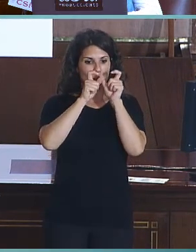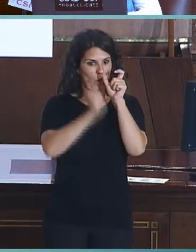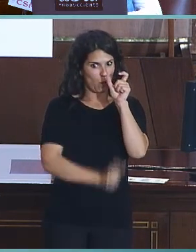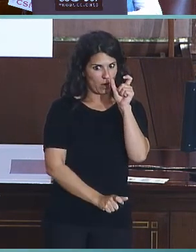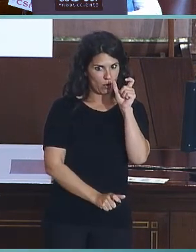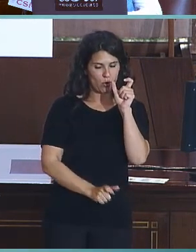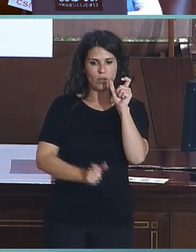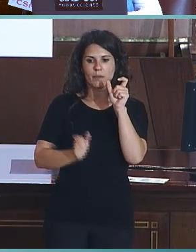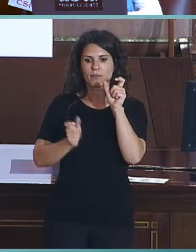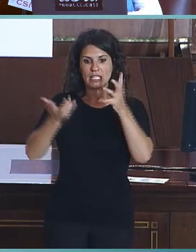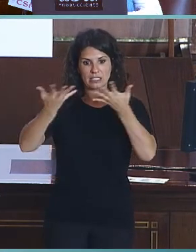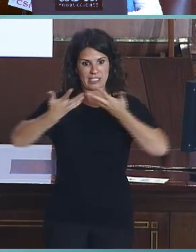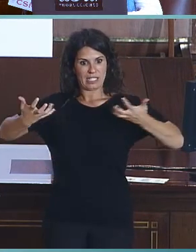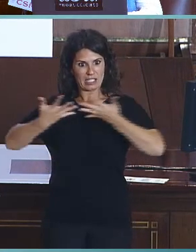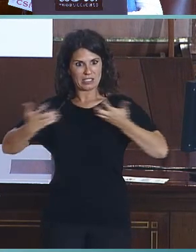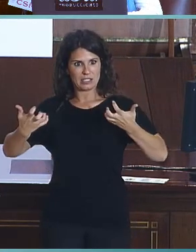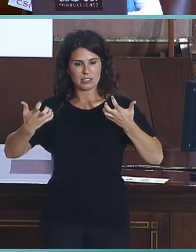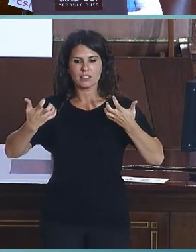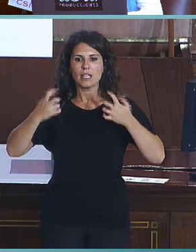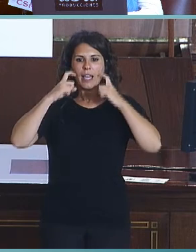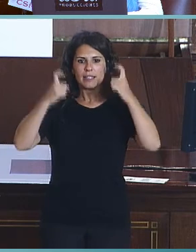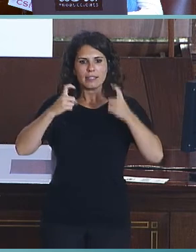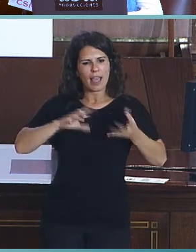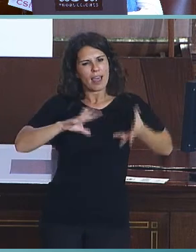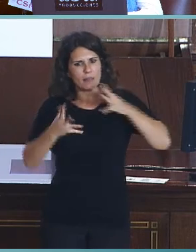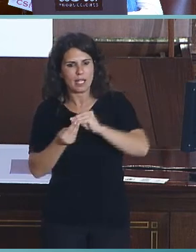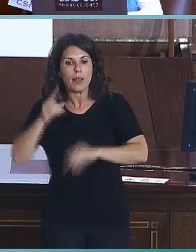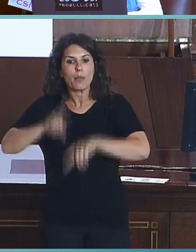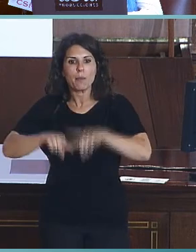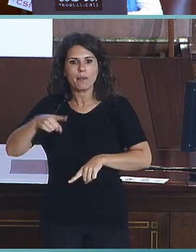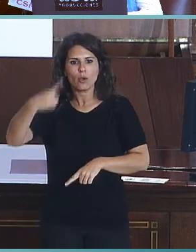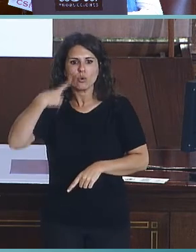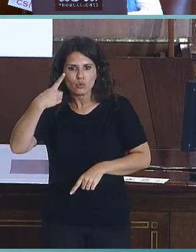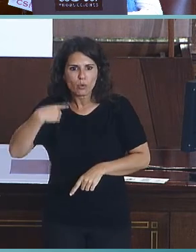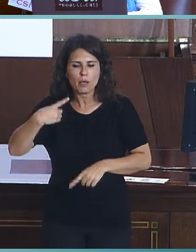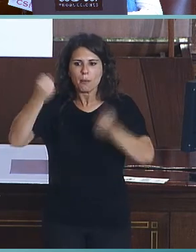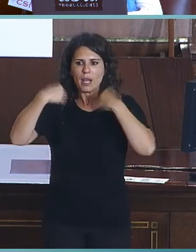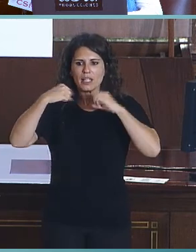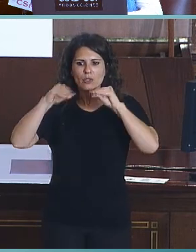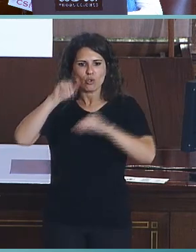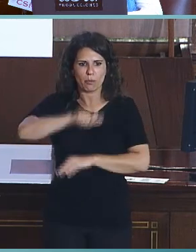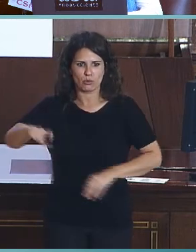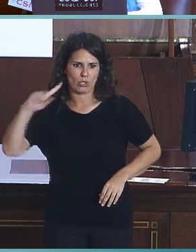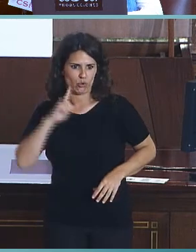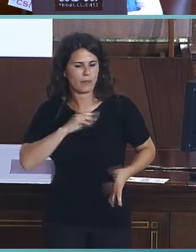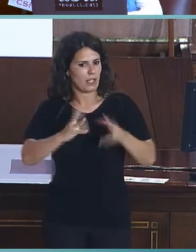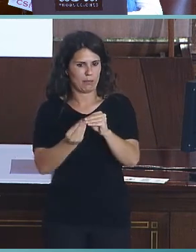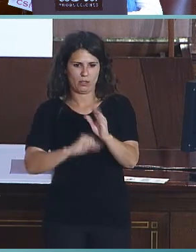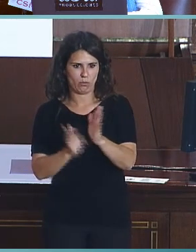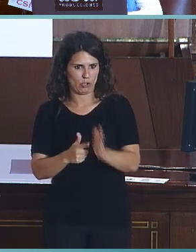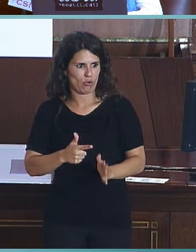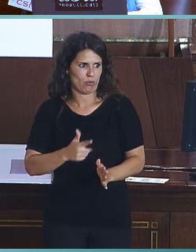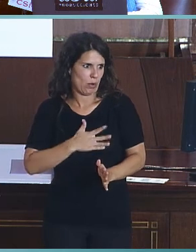a las prácticas lectoras de las personas sordas. Y contamos con la opinión